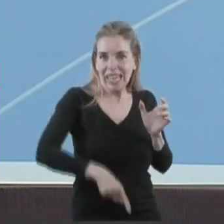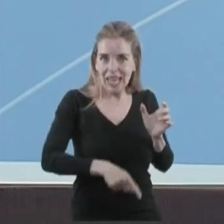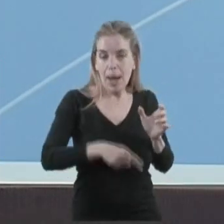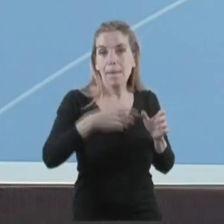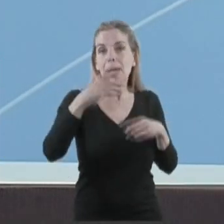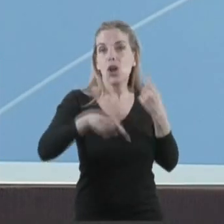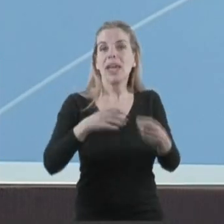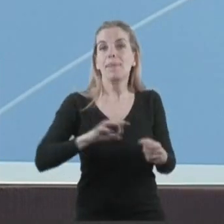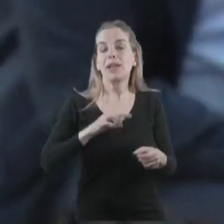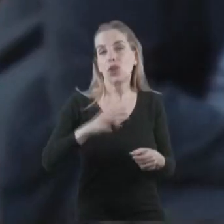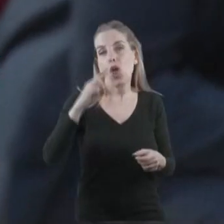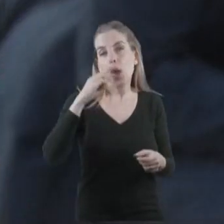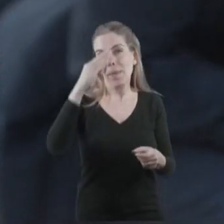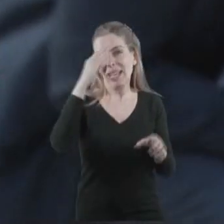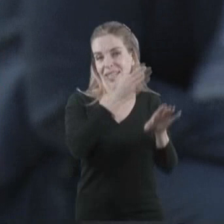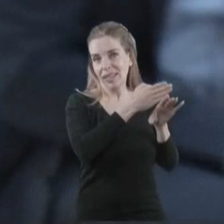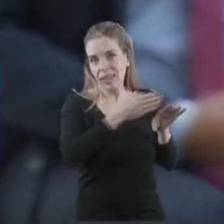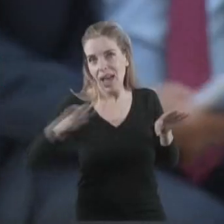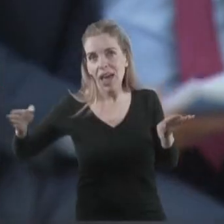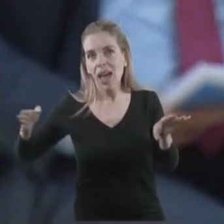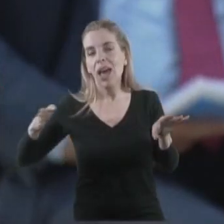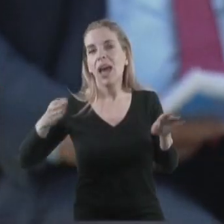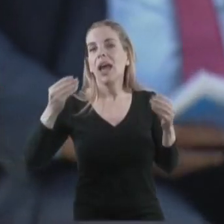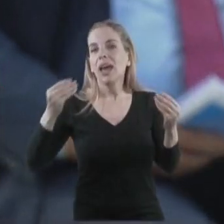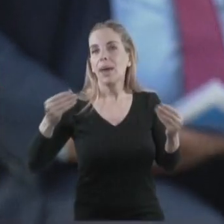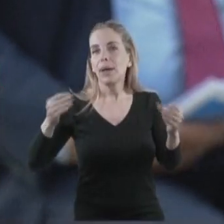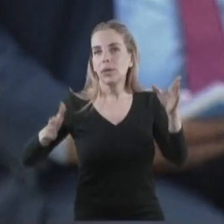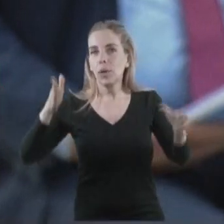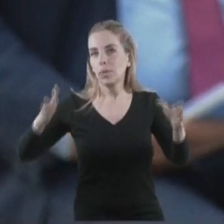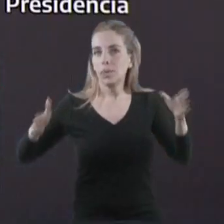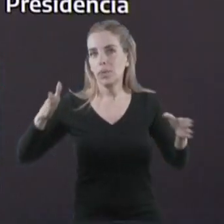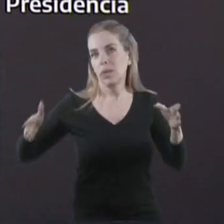hacia adelante, bajo lo que fue el esquema de la